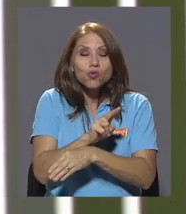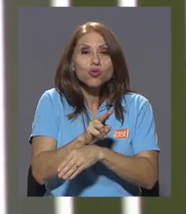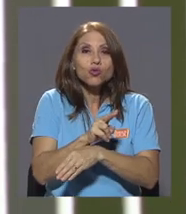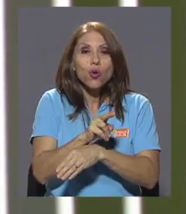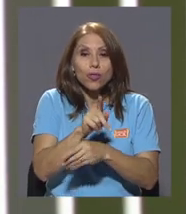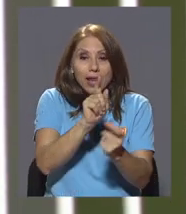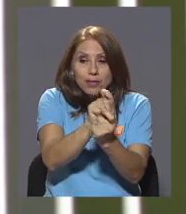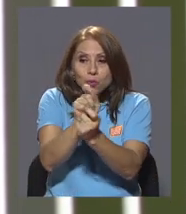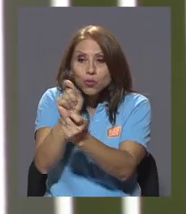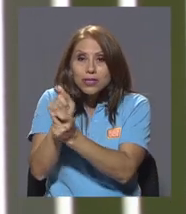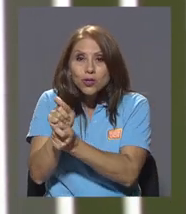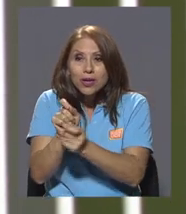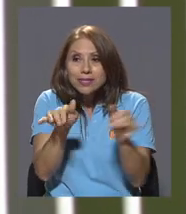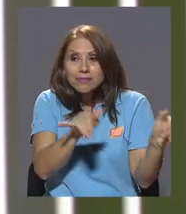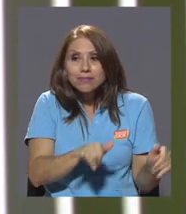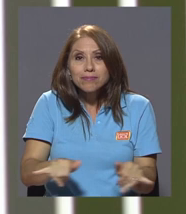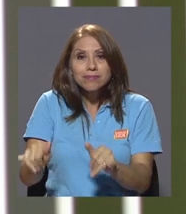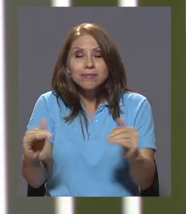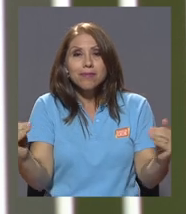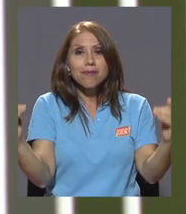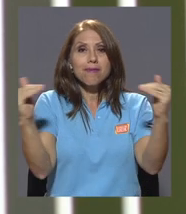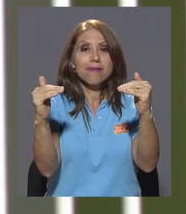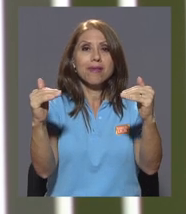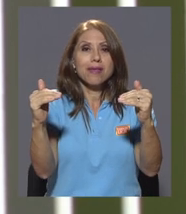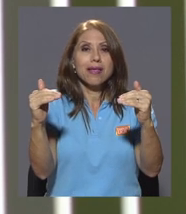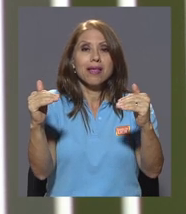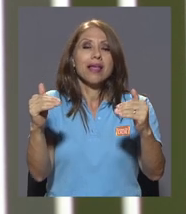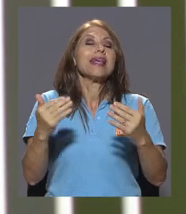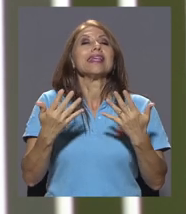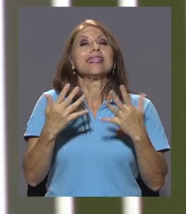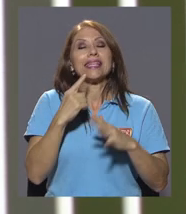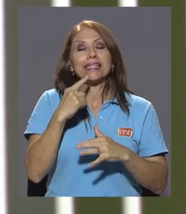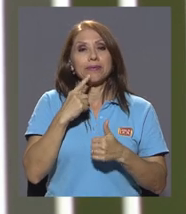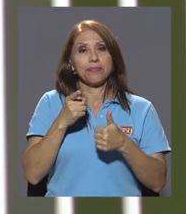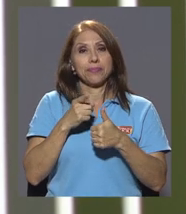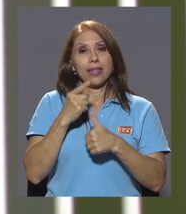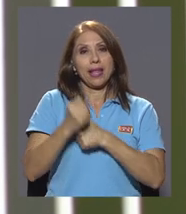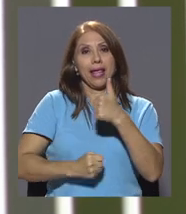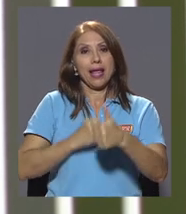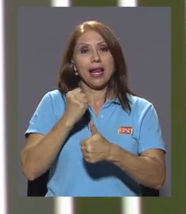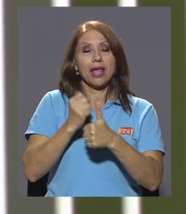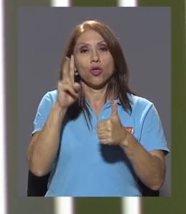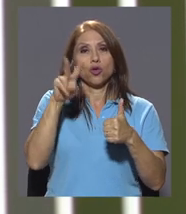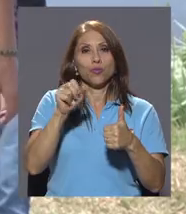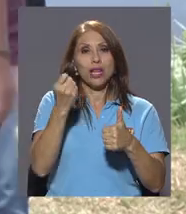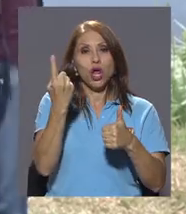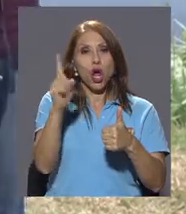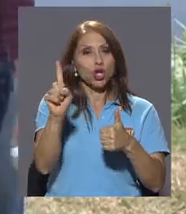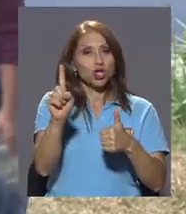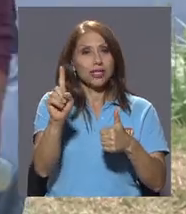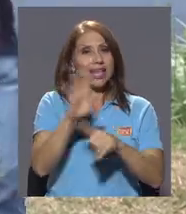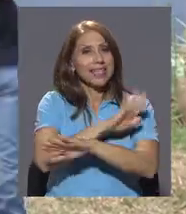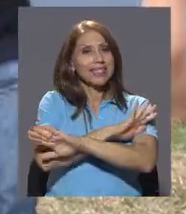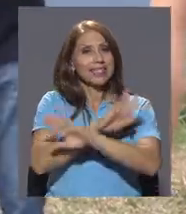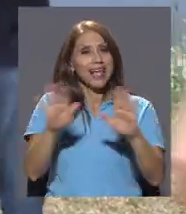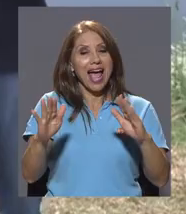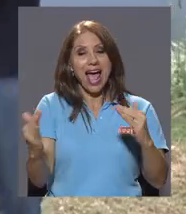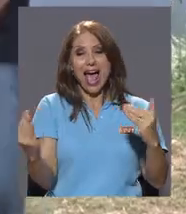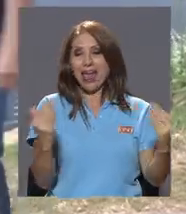prueba se refieren a uno que en el 2011 se eliminaron por completo el apartado de